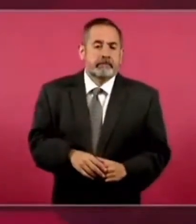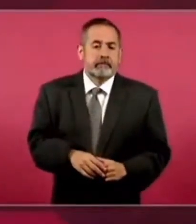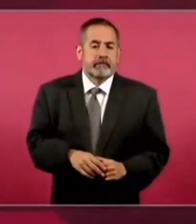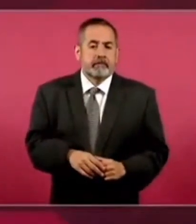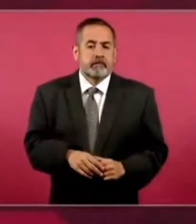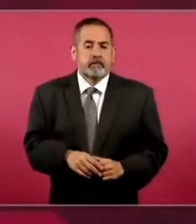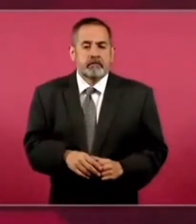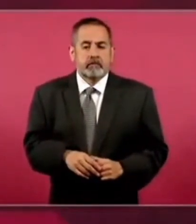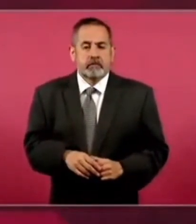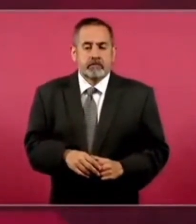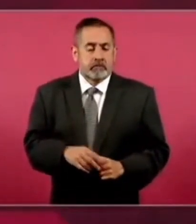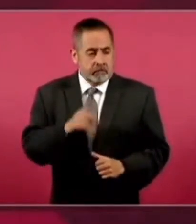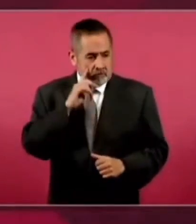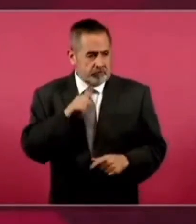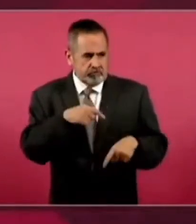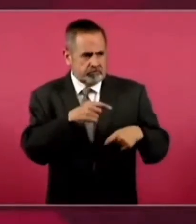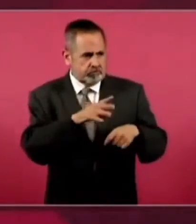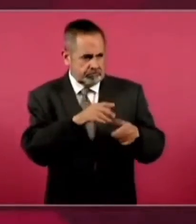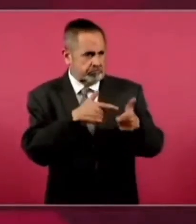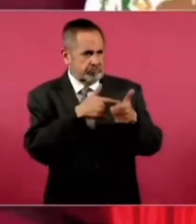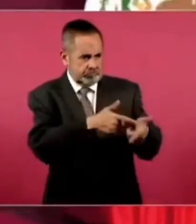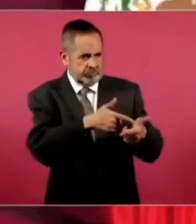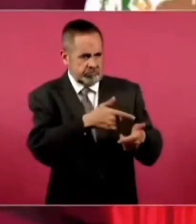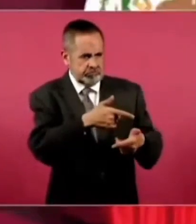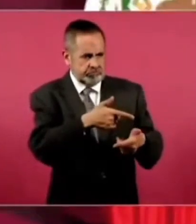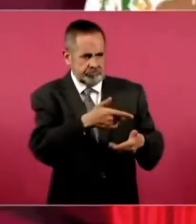se le permitiera seguir a él